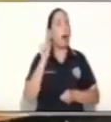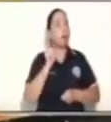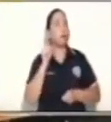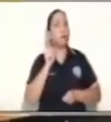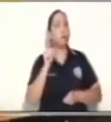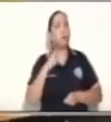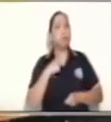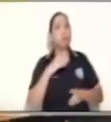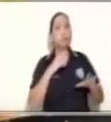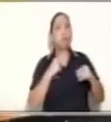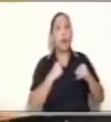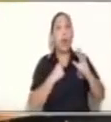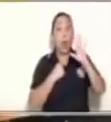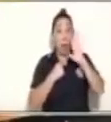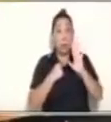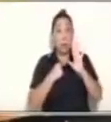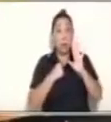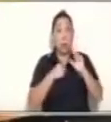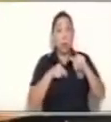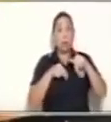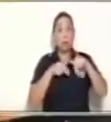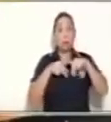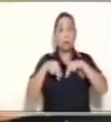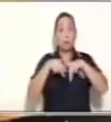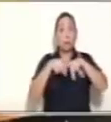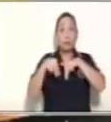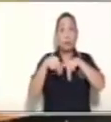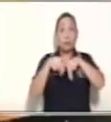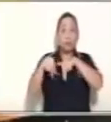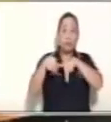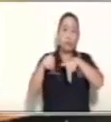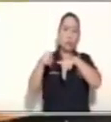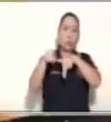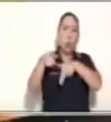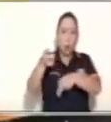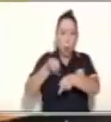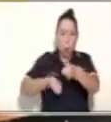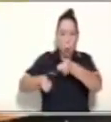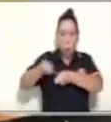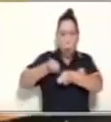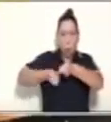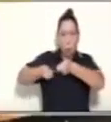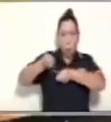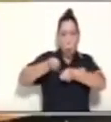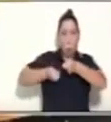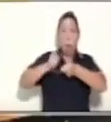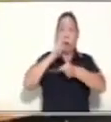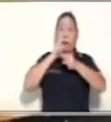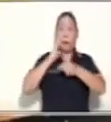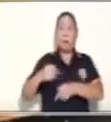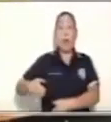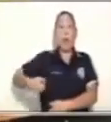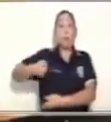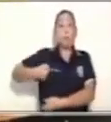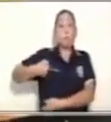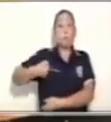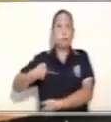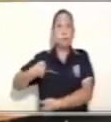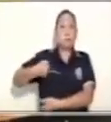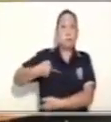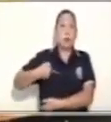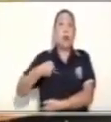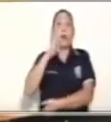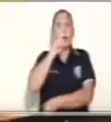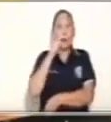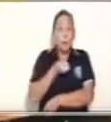al pozo a traer agua. Ellas iban al pozo con un candil para iluminar, porque antes no